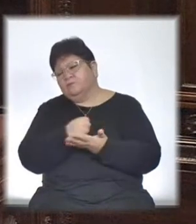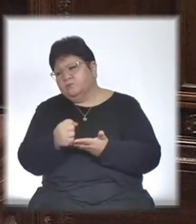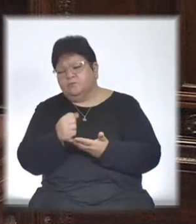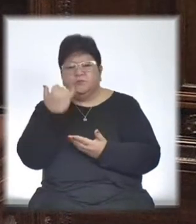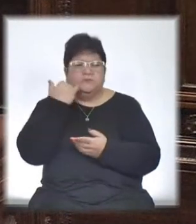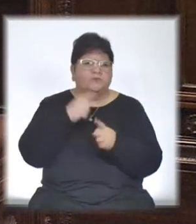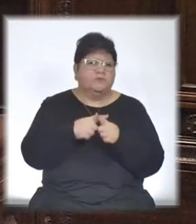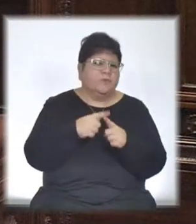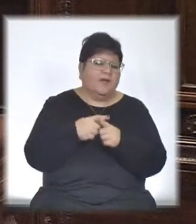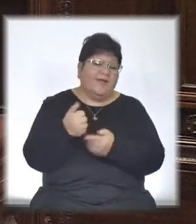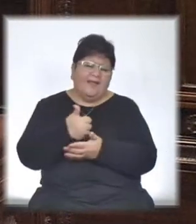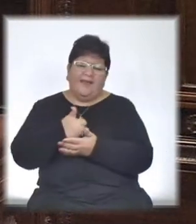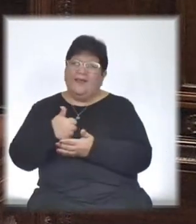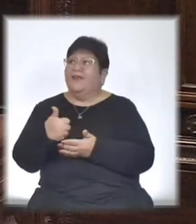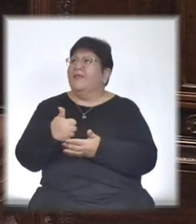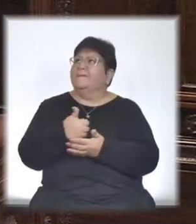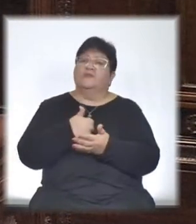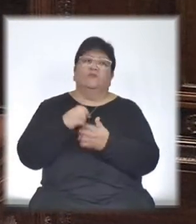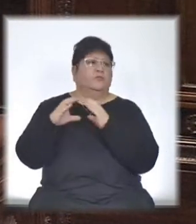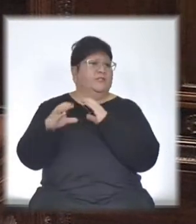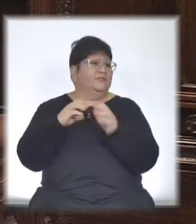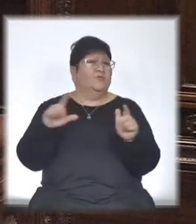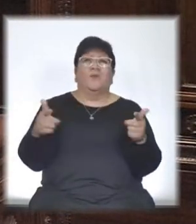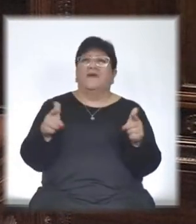aislamiento y de incomunicación con el mundo externo.